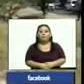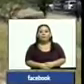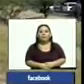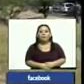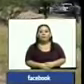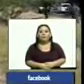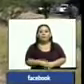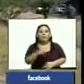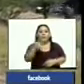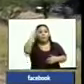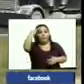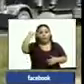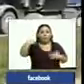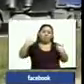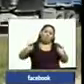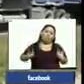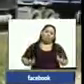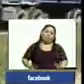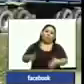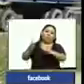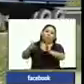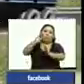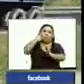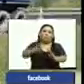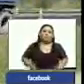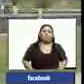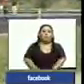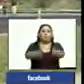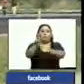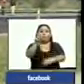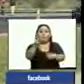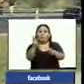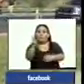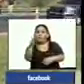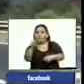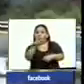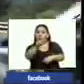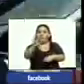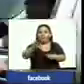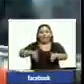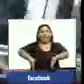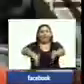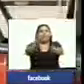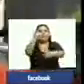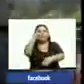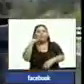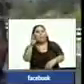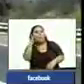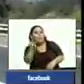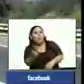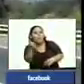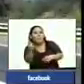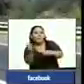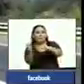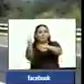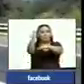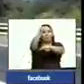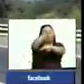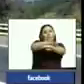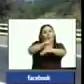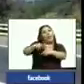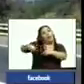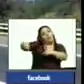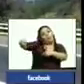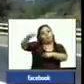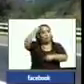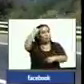Y el cadáver de una mujer fue localizado sobre el kilómetro 15 de la carretera de Oro, en la cercanía del paso a desnivel del municipio de Apopa. La mujer